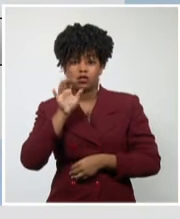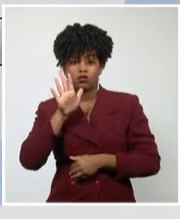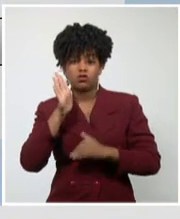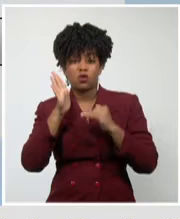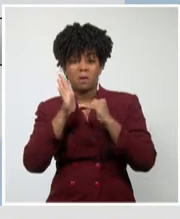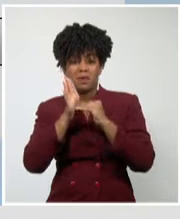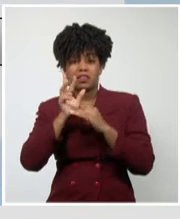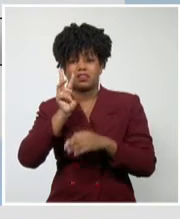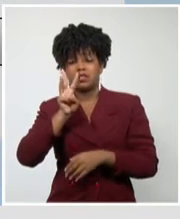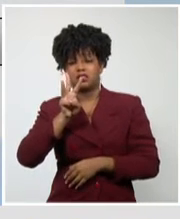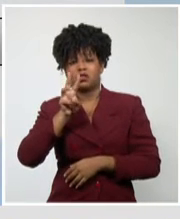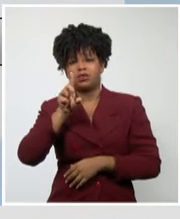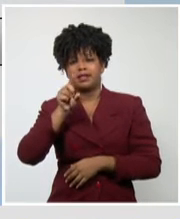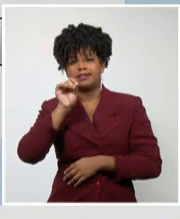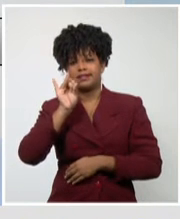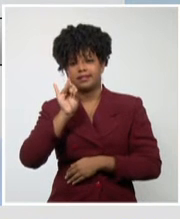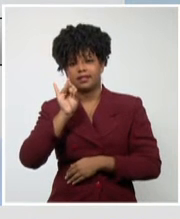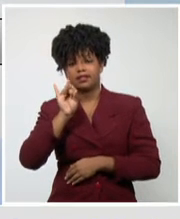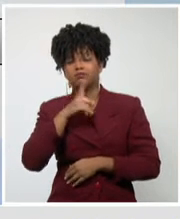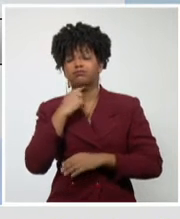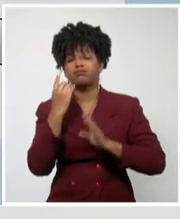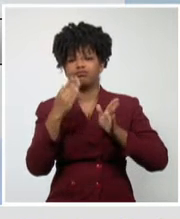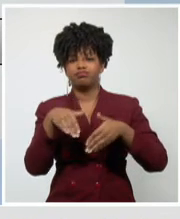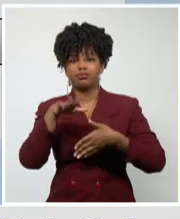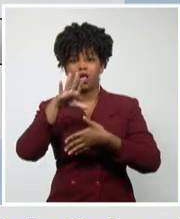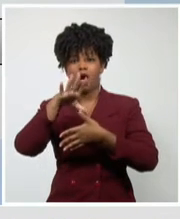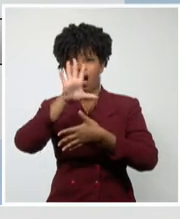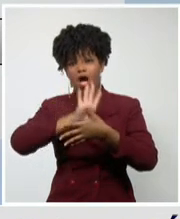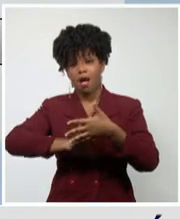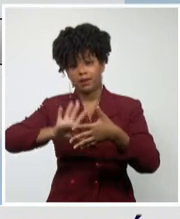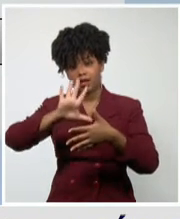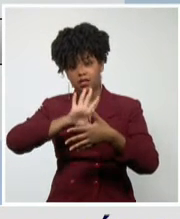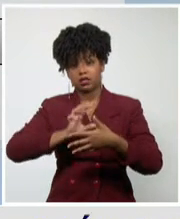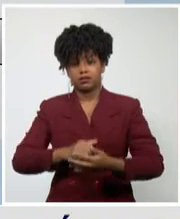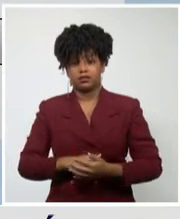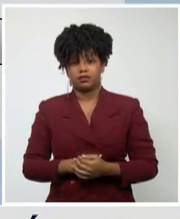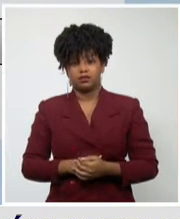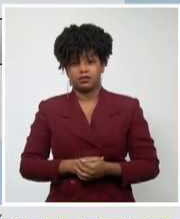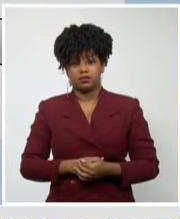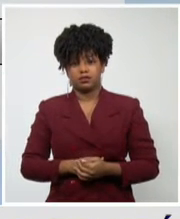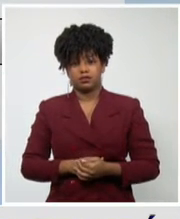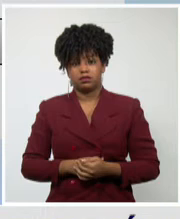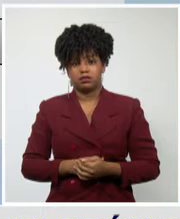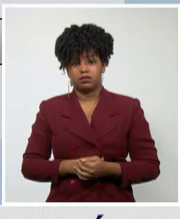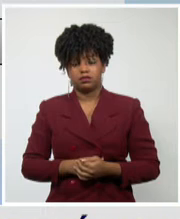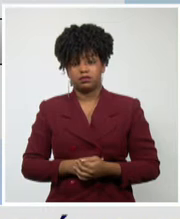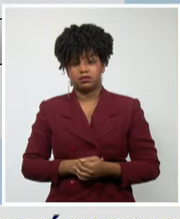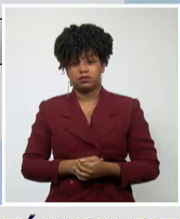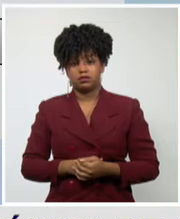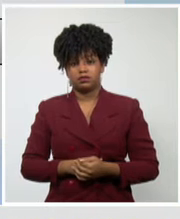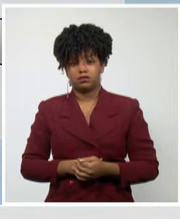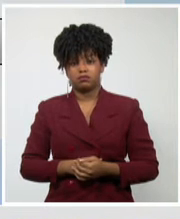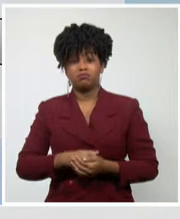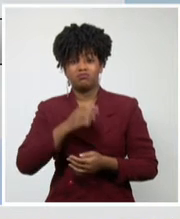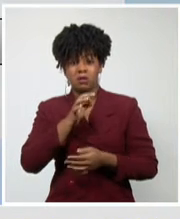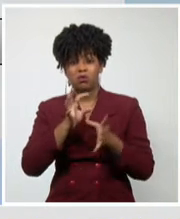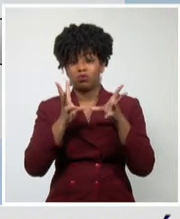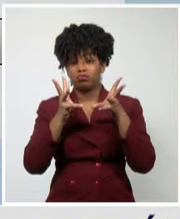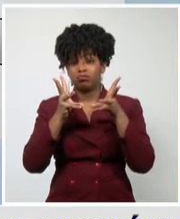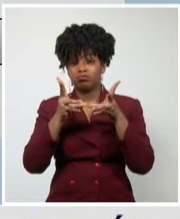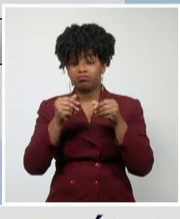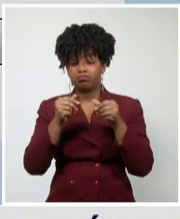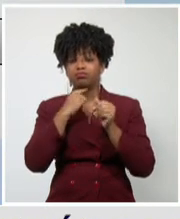105.317 fallecidos en la región de las Américas, lo cual da una letalidad de